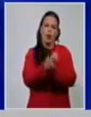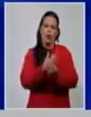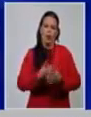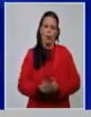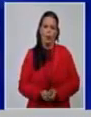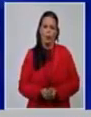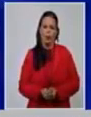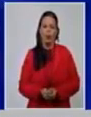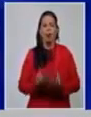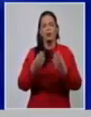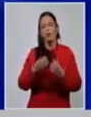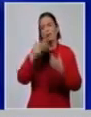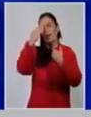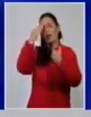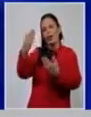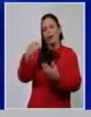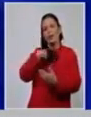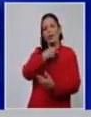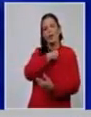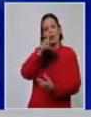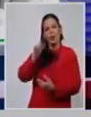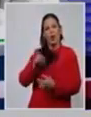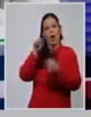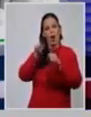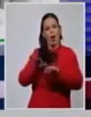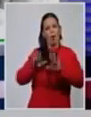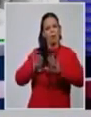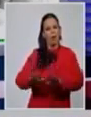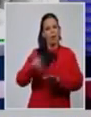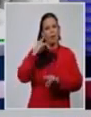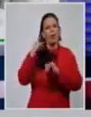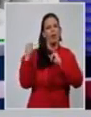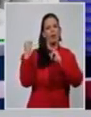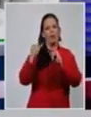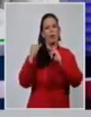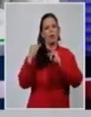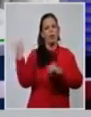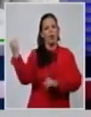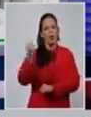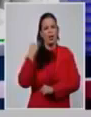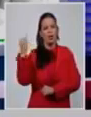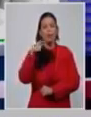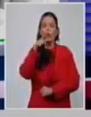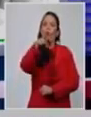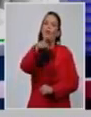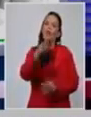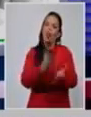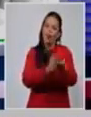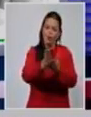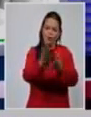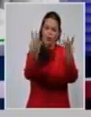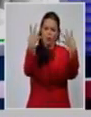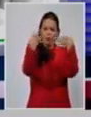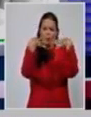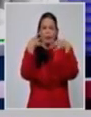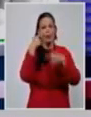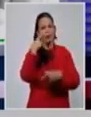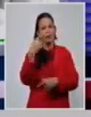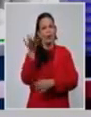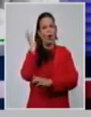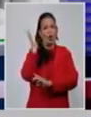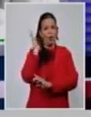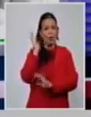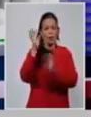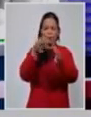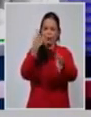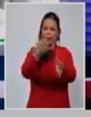agradecemos, vamos a la pausa para conocer la situación internacional y usted atento a nuestra información. Ha sido el parte habitual sobre